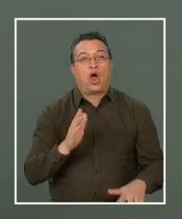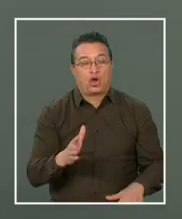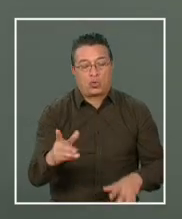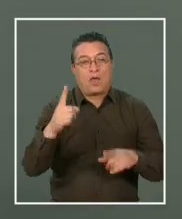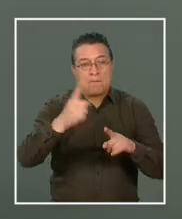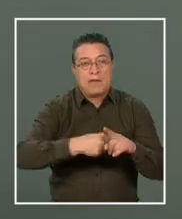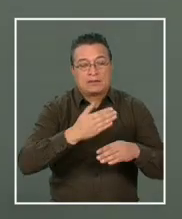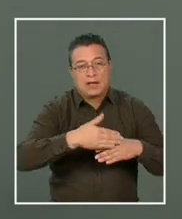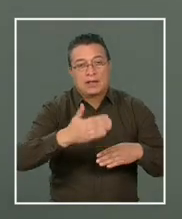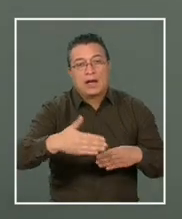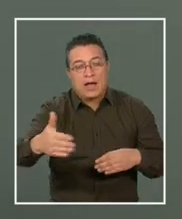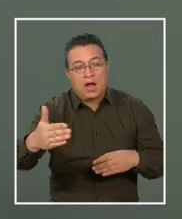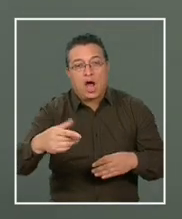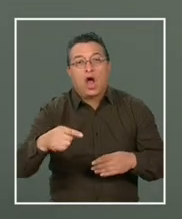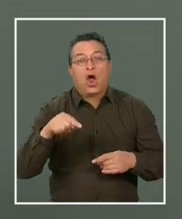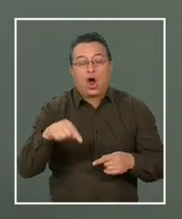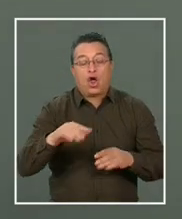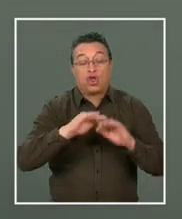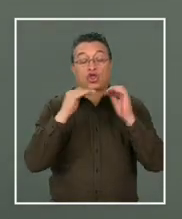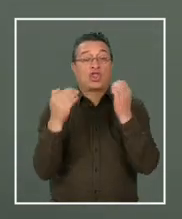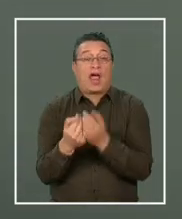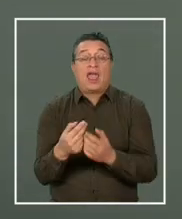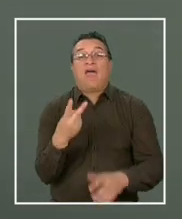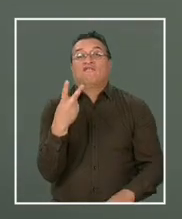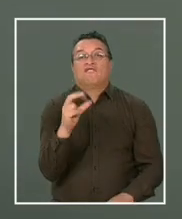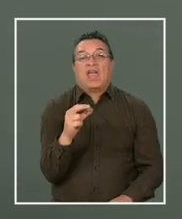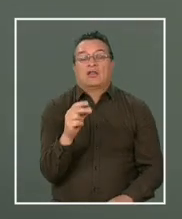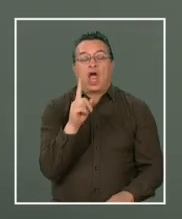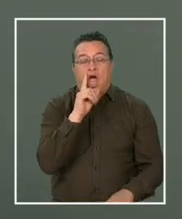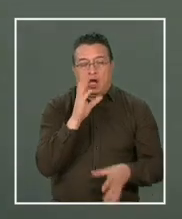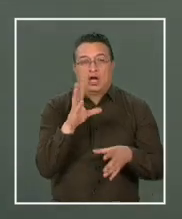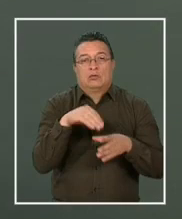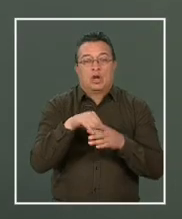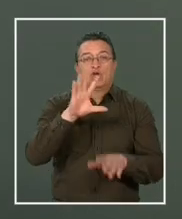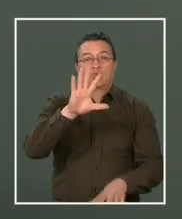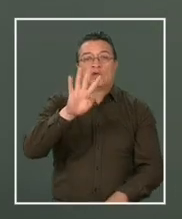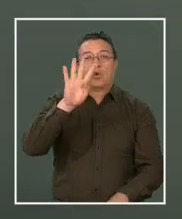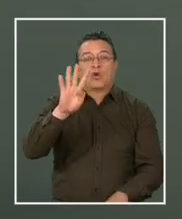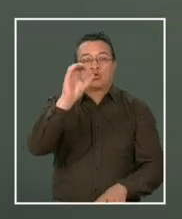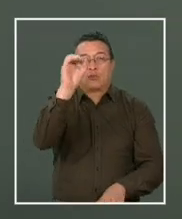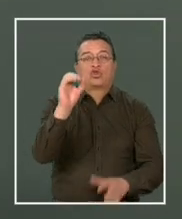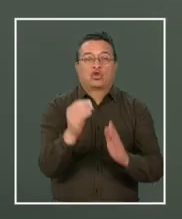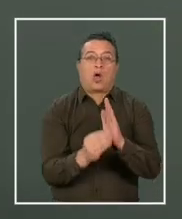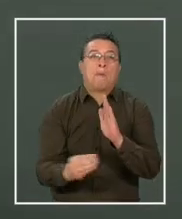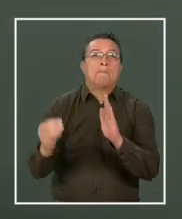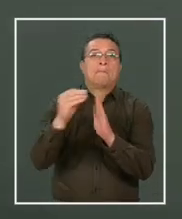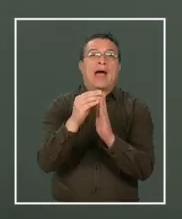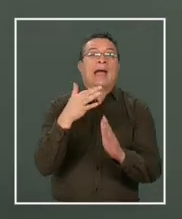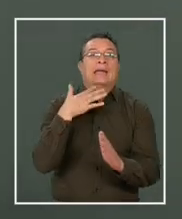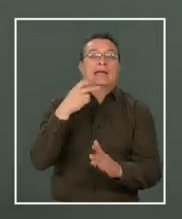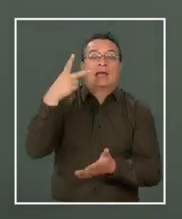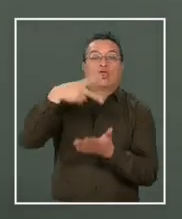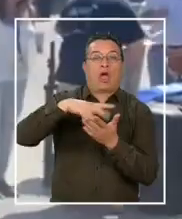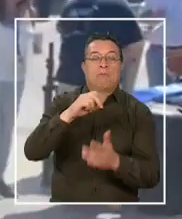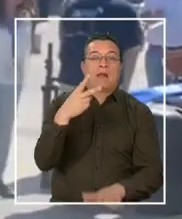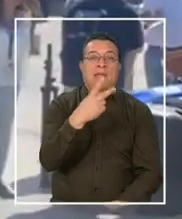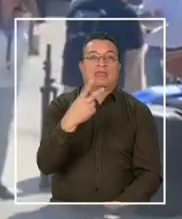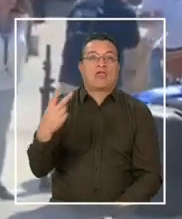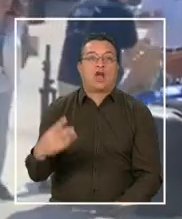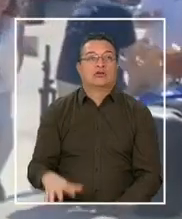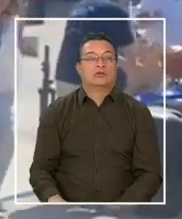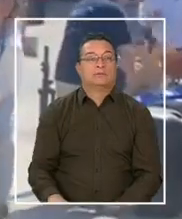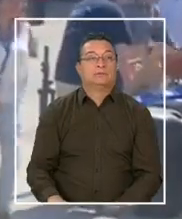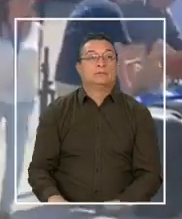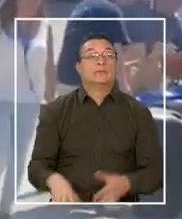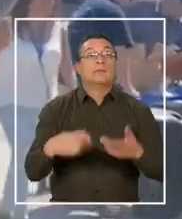siguientes, llevamos hoy día un total de 20, que constituye un 54% más que el año 2022. Hoy día lo que